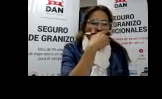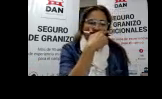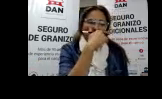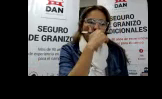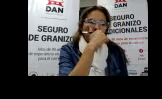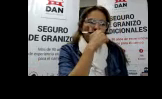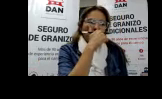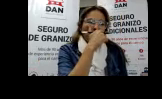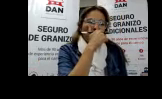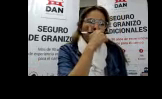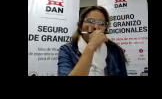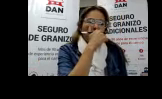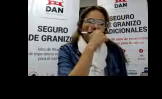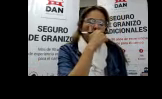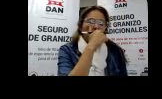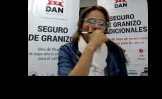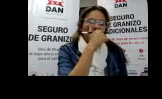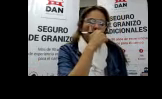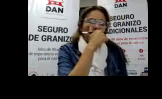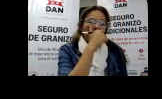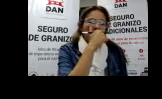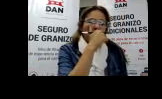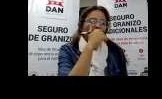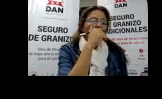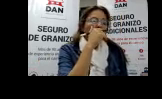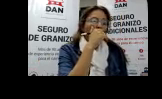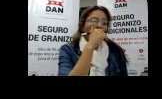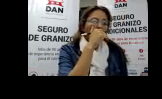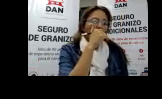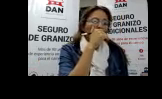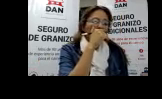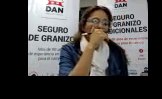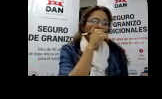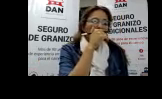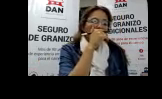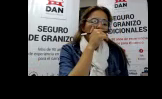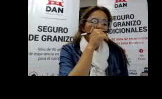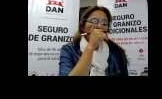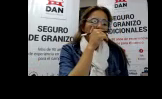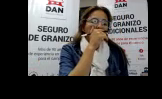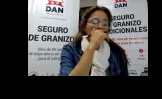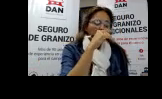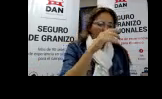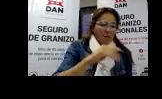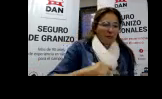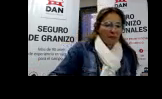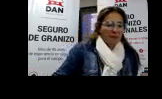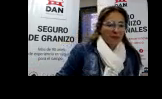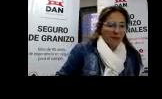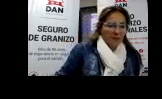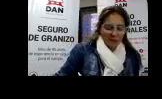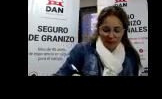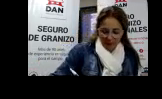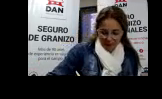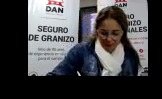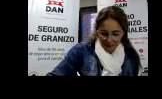anomalías de lluvia. Recién les mostraba acumulados, esto es anomalía, es decir, la diferencia con los niveles promedio, para tener un pantallazo general de lo que